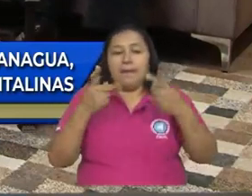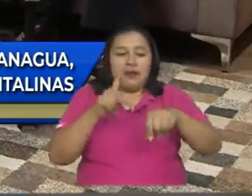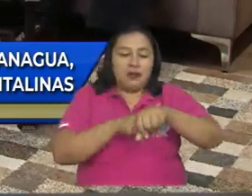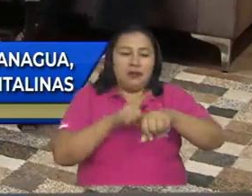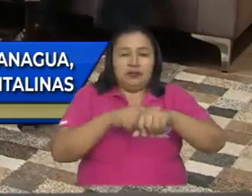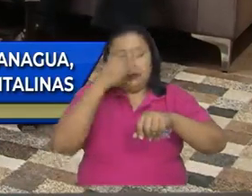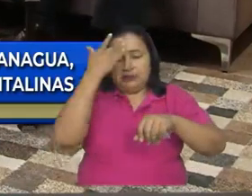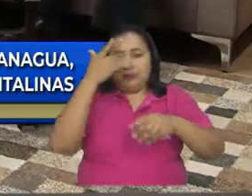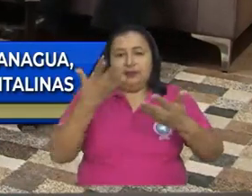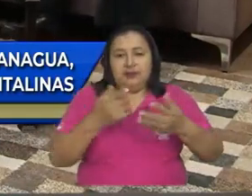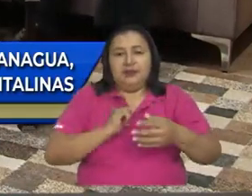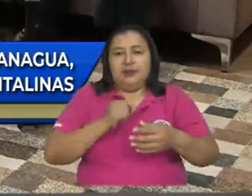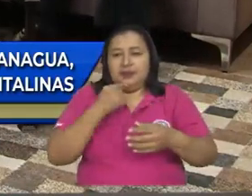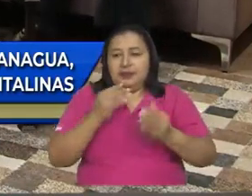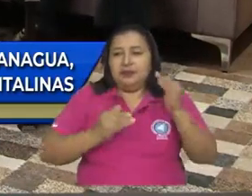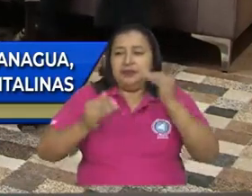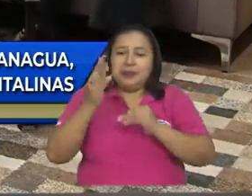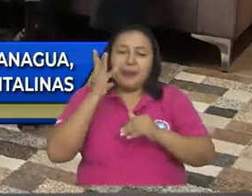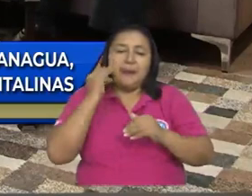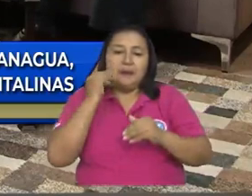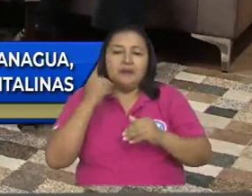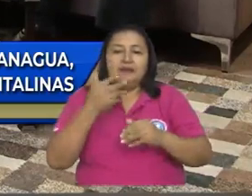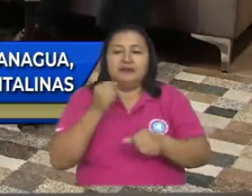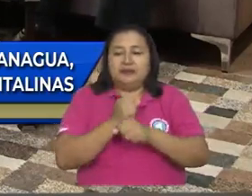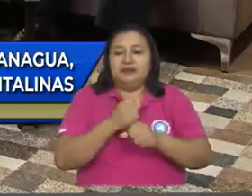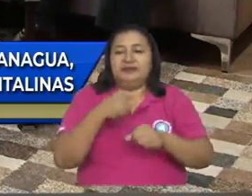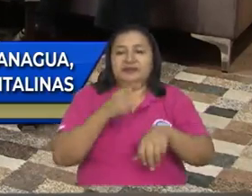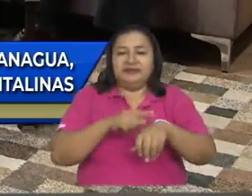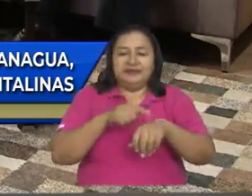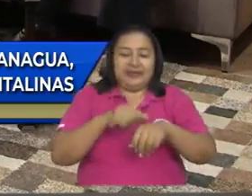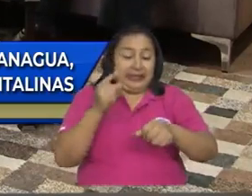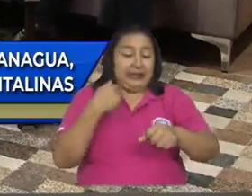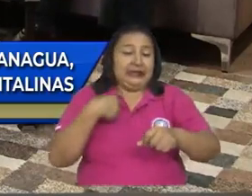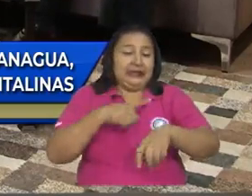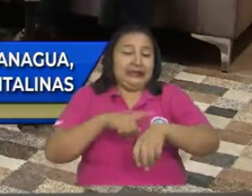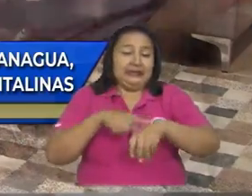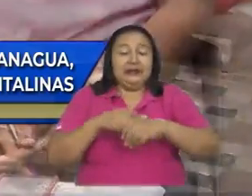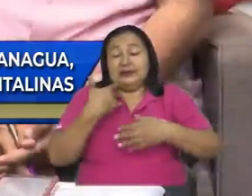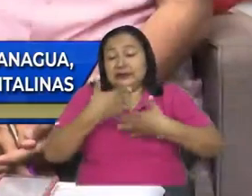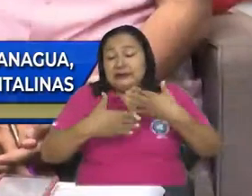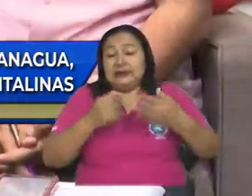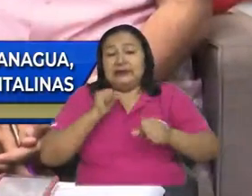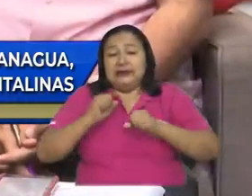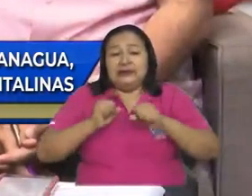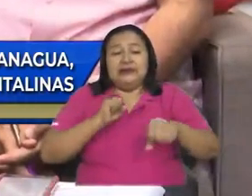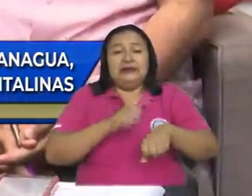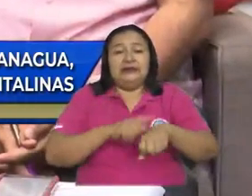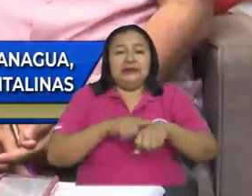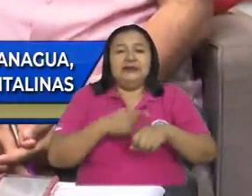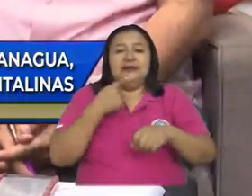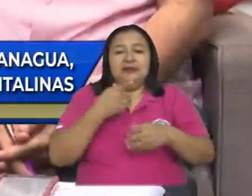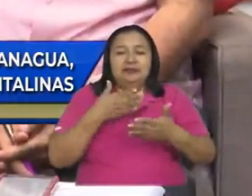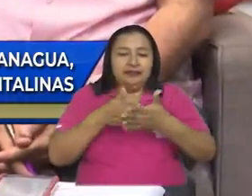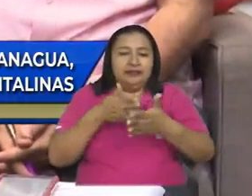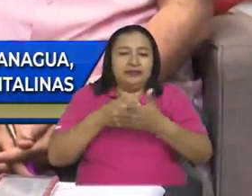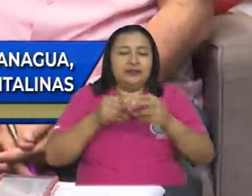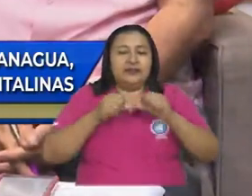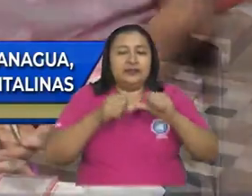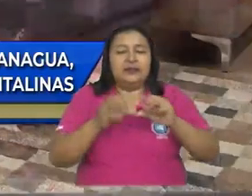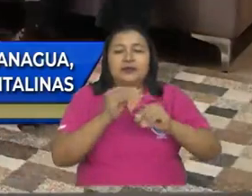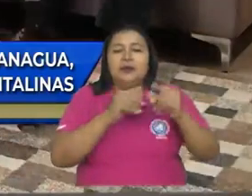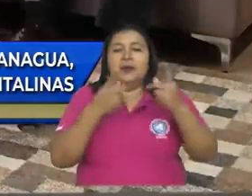ustedes lo saben, bueno, y usted con mayor experiencia en estos ámbitos, el tiempo siempre como que nos impide seguir